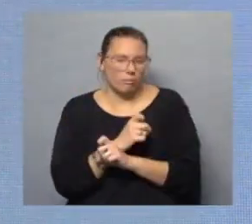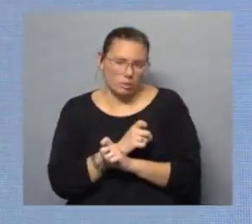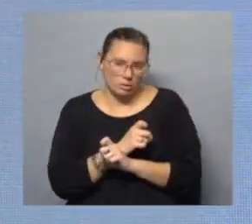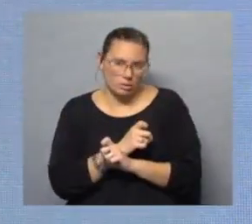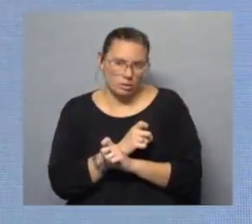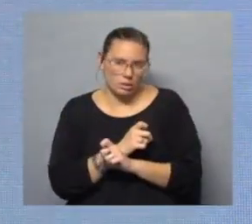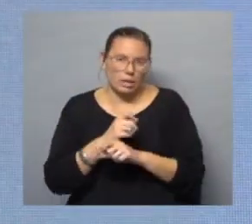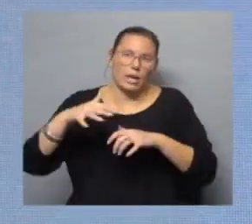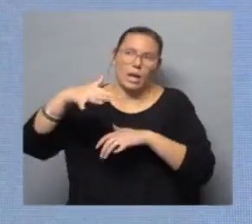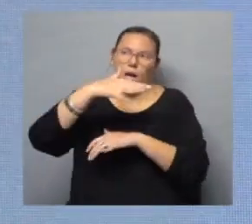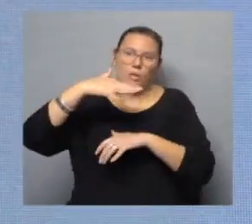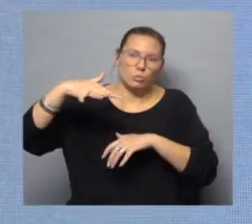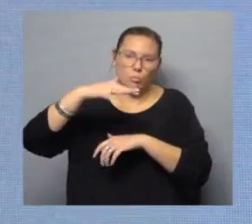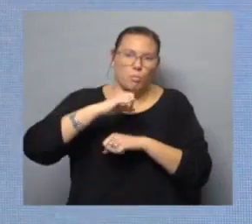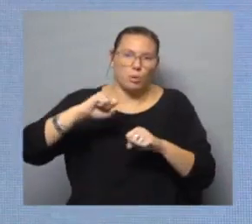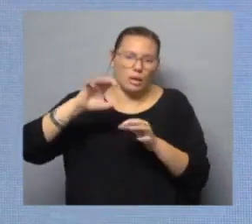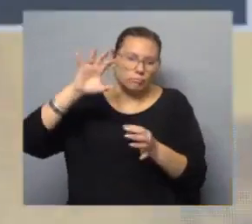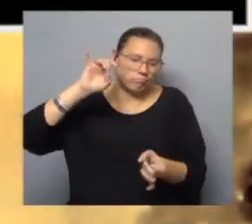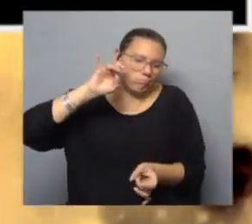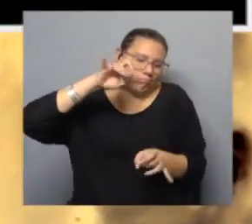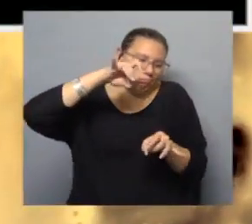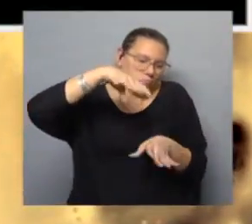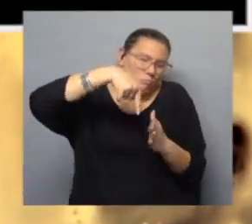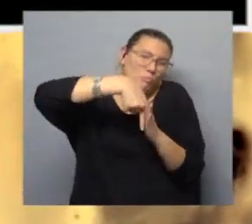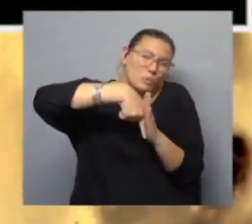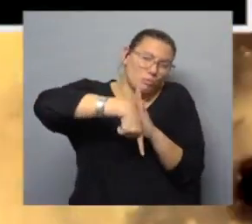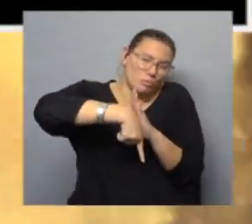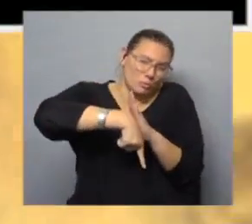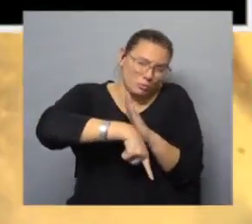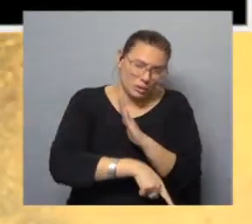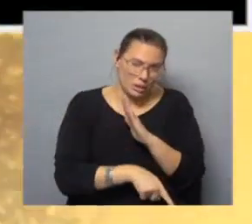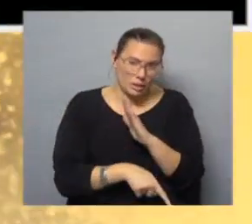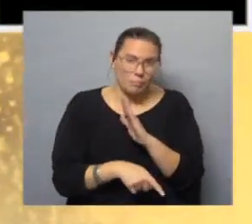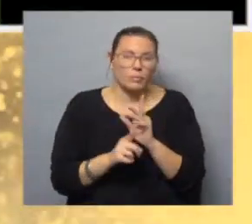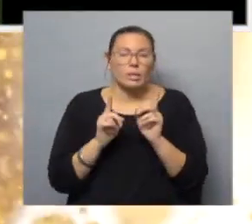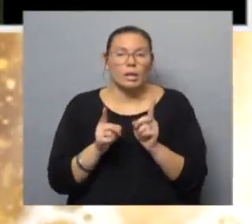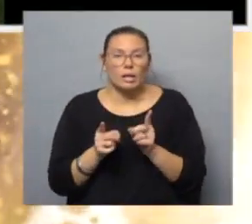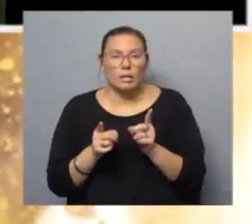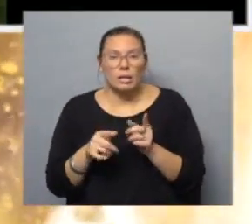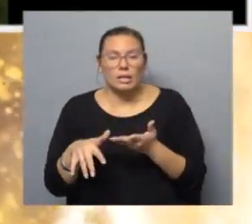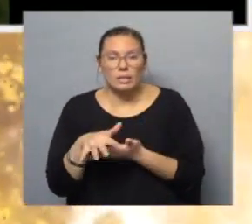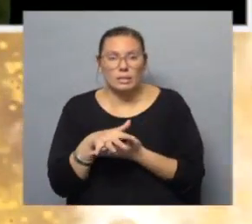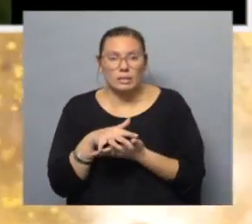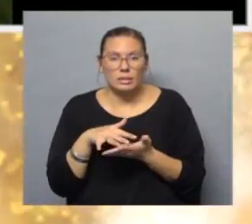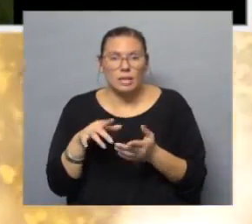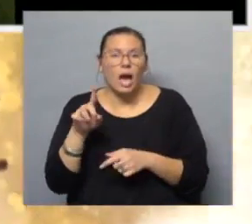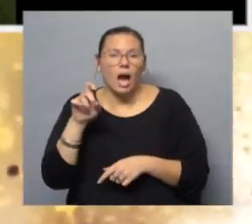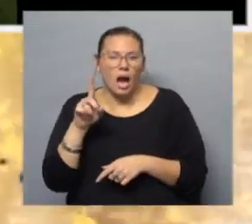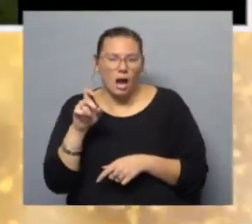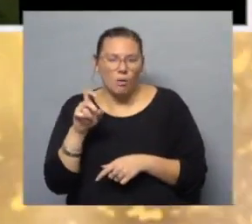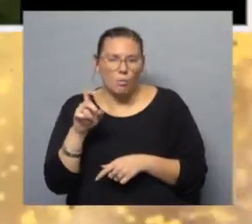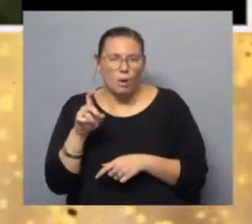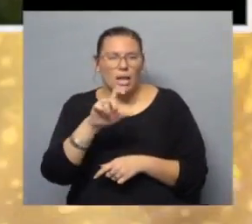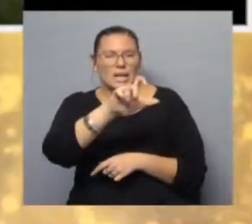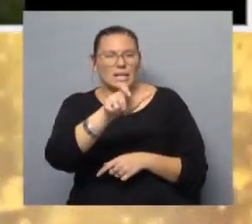actividades en superficie accedan a esas profundidades. Aparte, en el caso particular de las aguas que tenemos en el